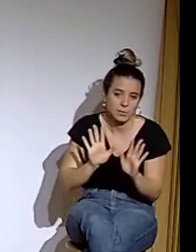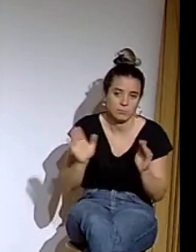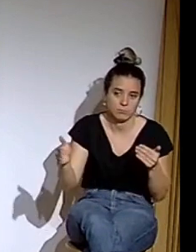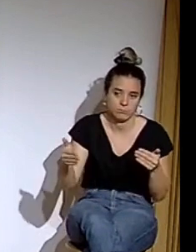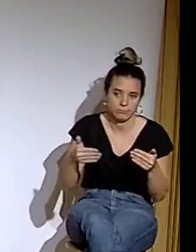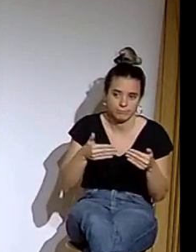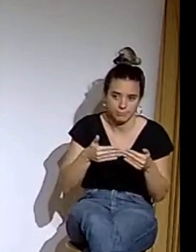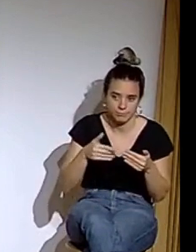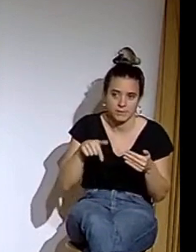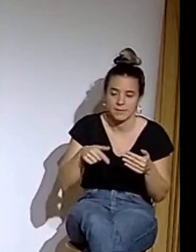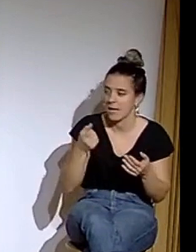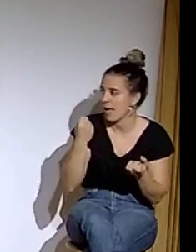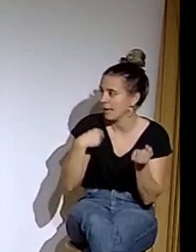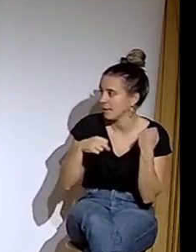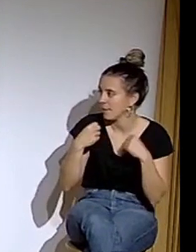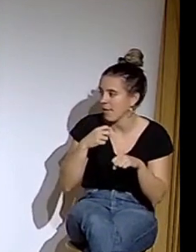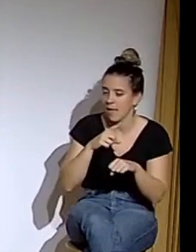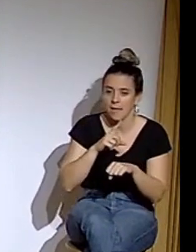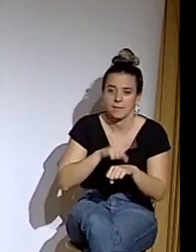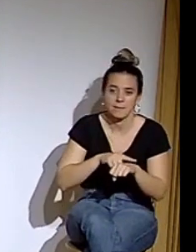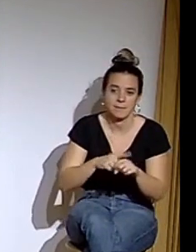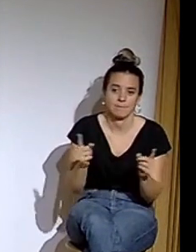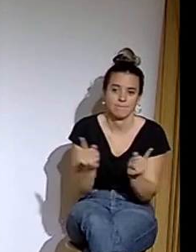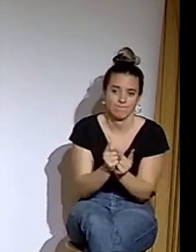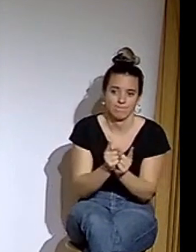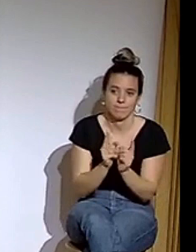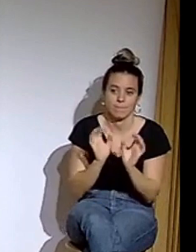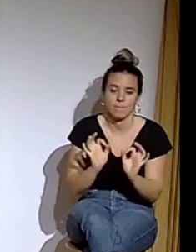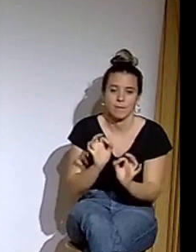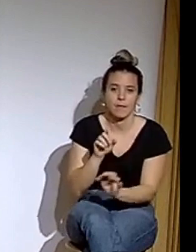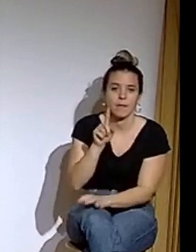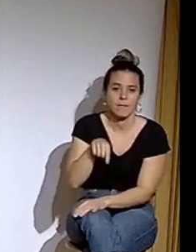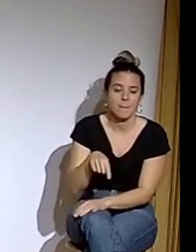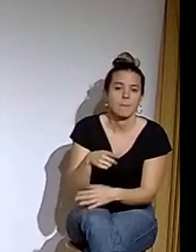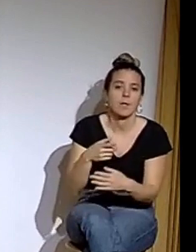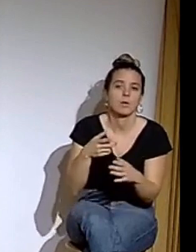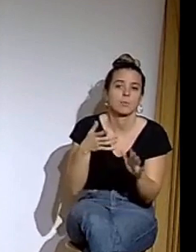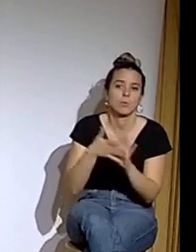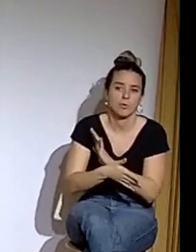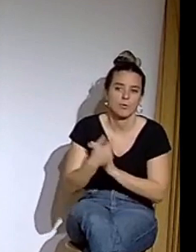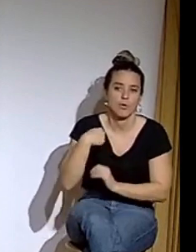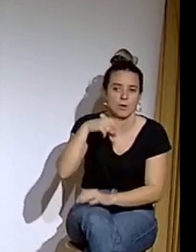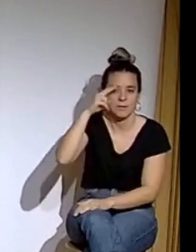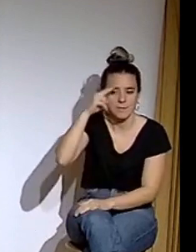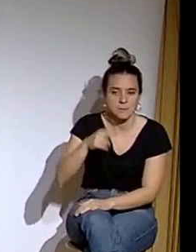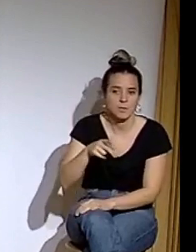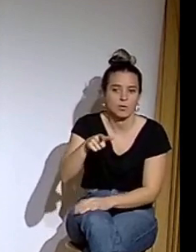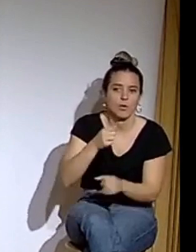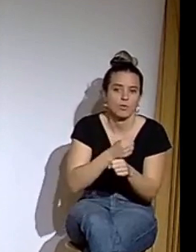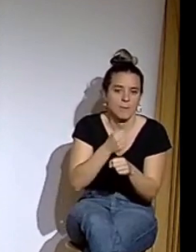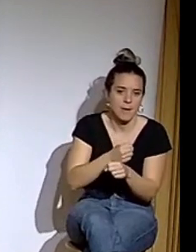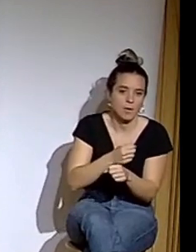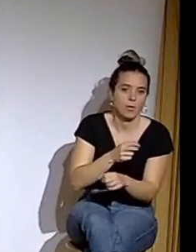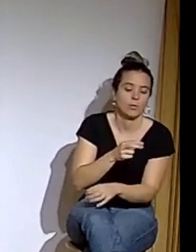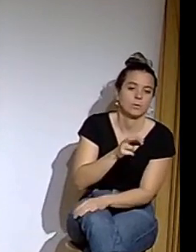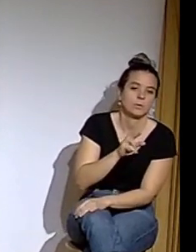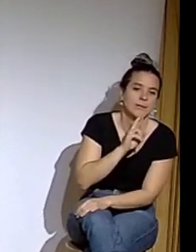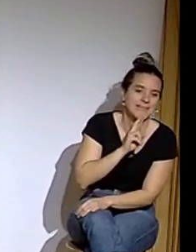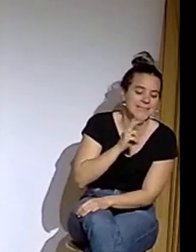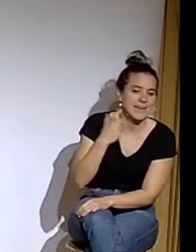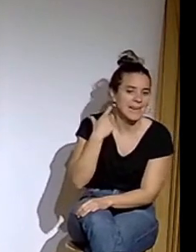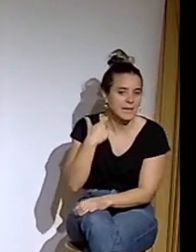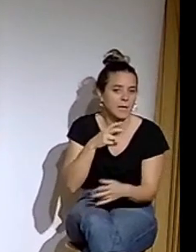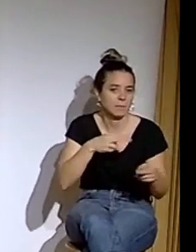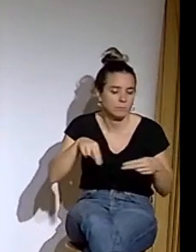porque esta actividad tiene un bueno tiene una duración determinada también por respeto al trabajo de Elia y de Cristian que están